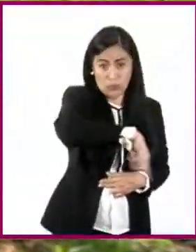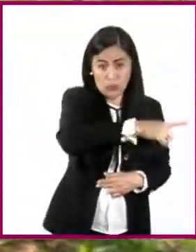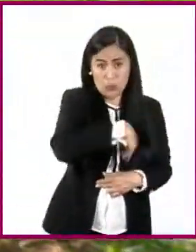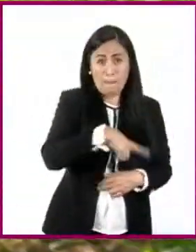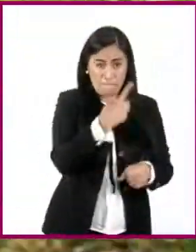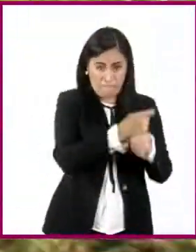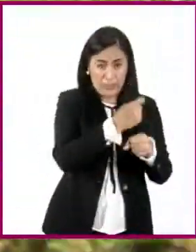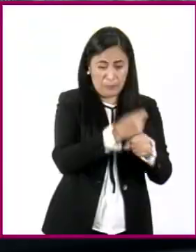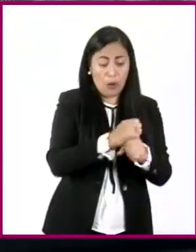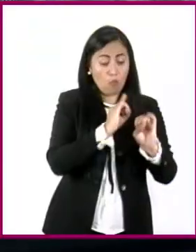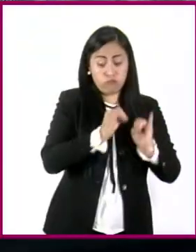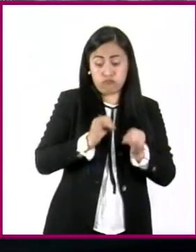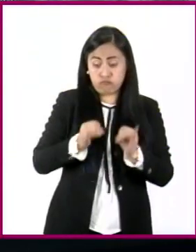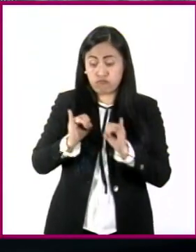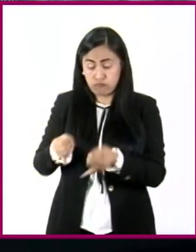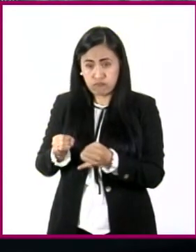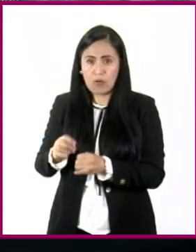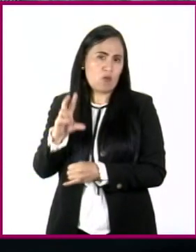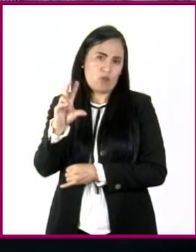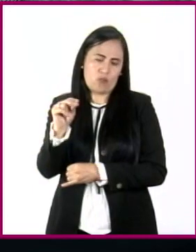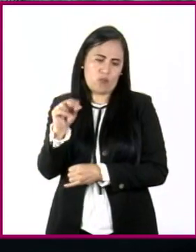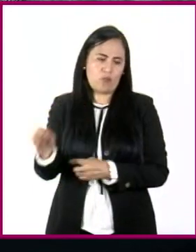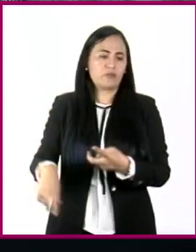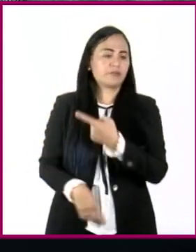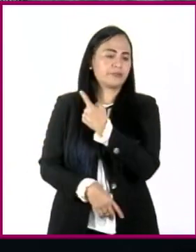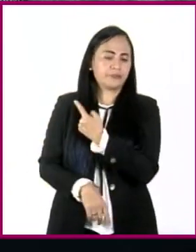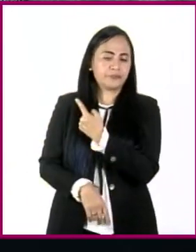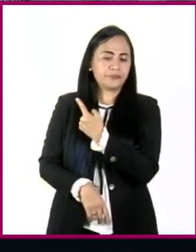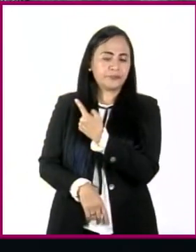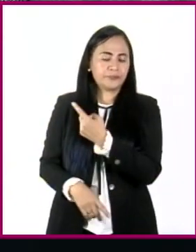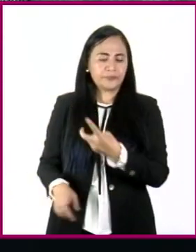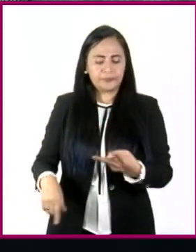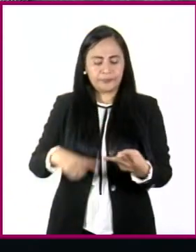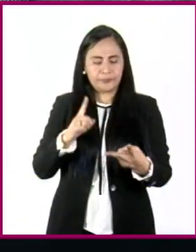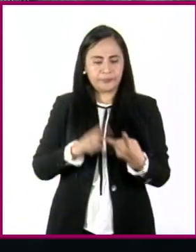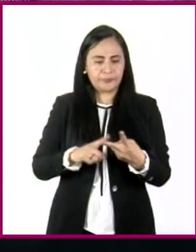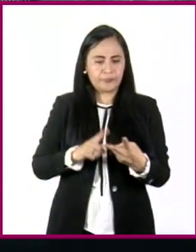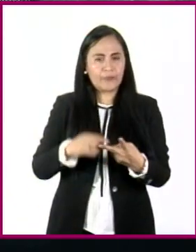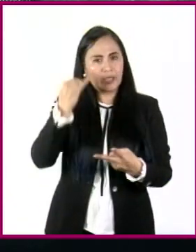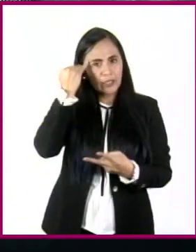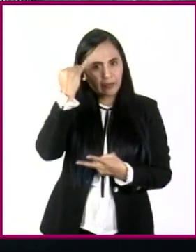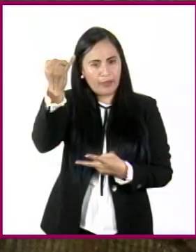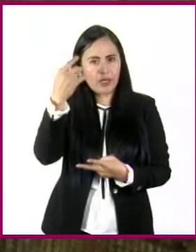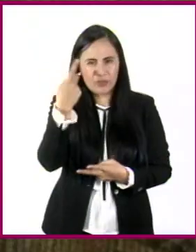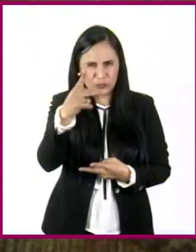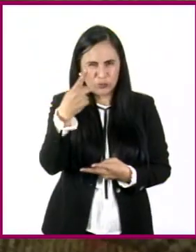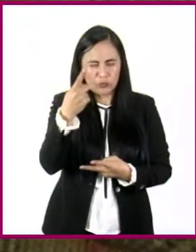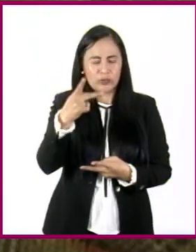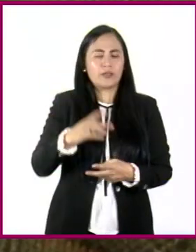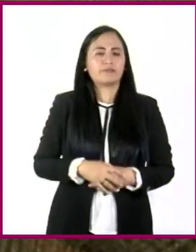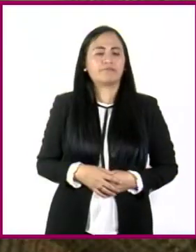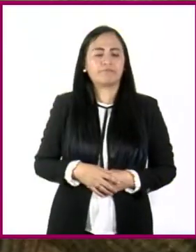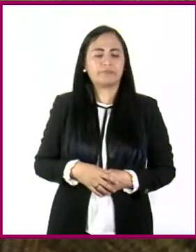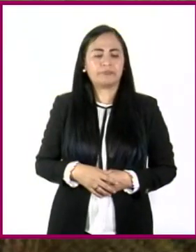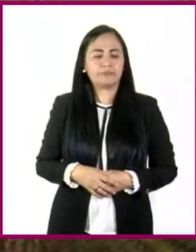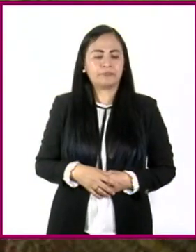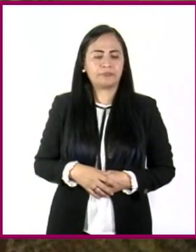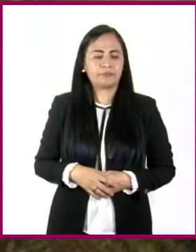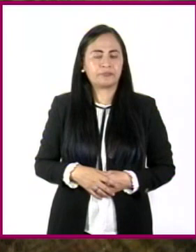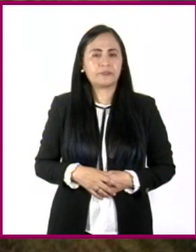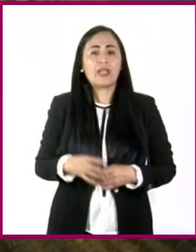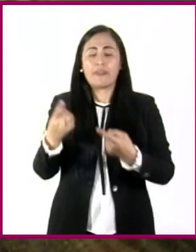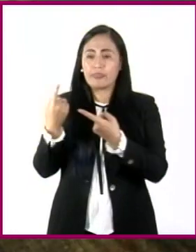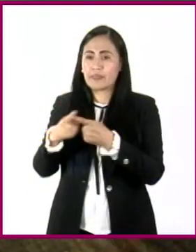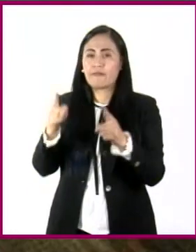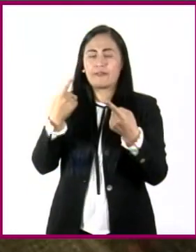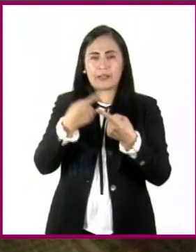intereses individuales. Jürgen Habermas, a través de la teoría crítica, aborda el desarrollo de las